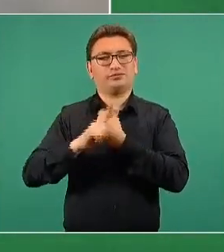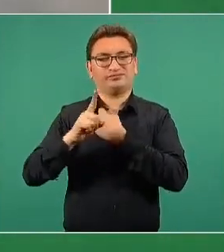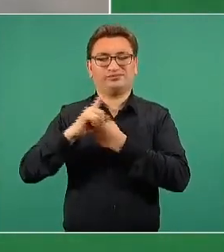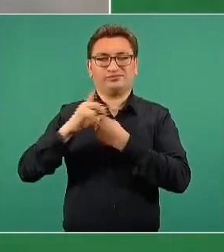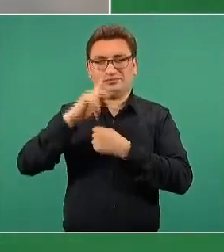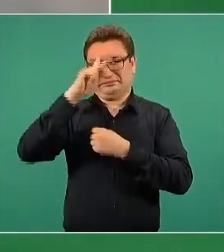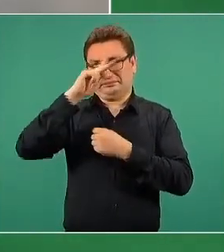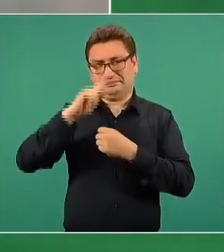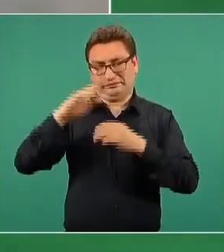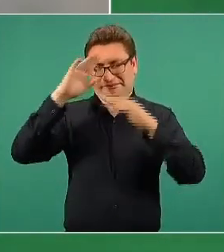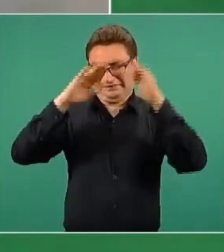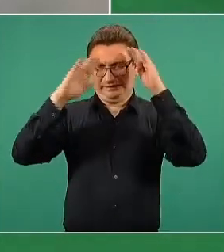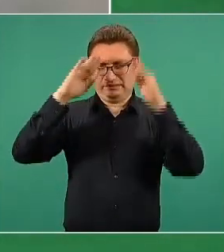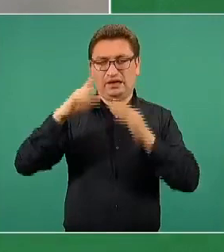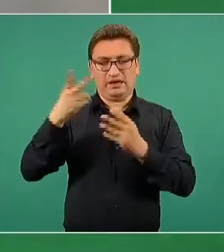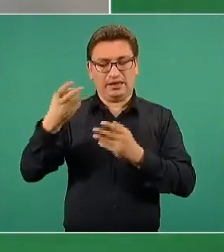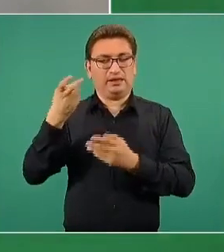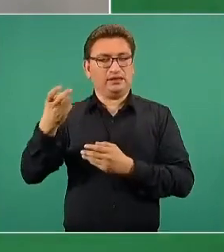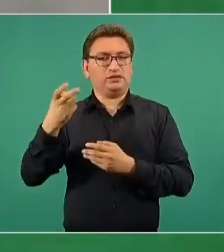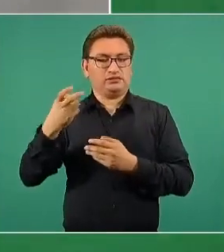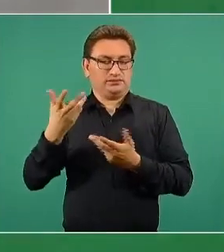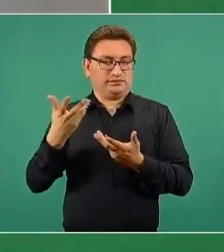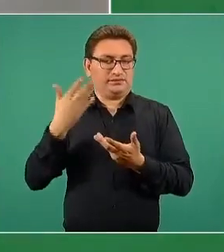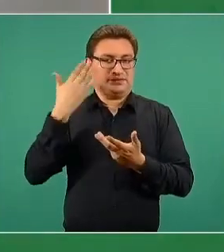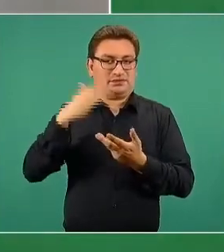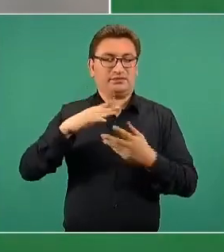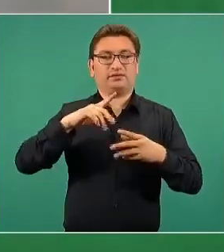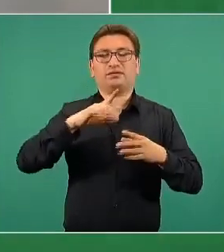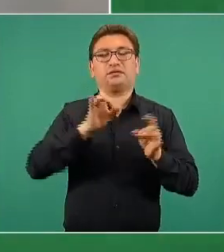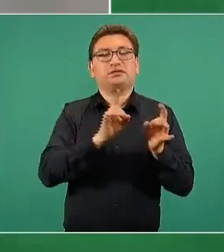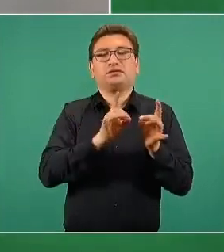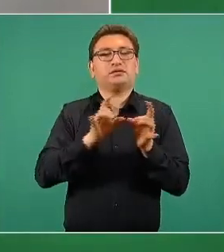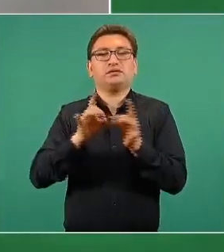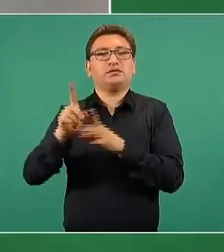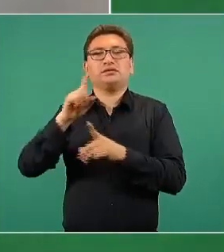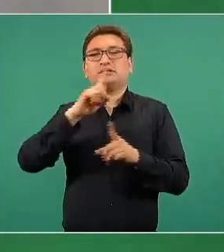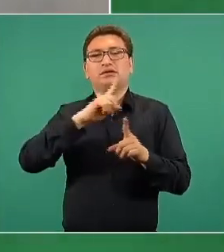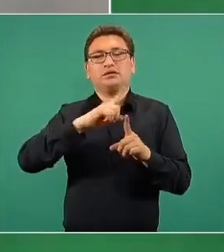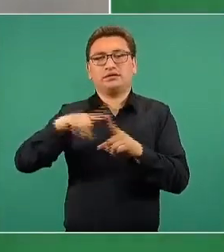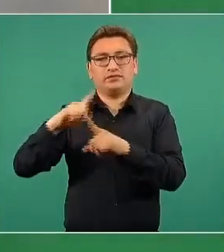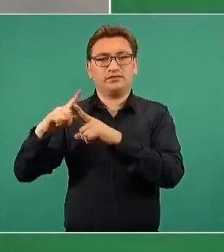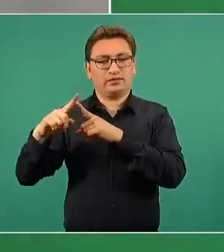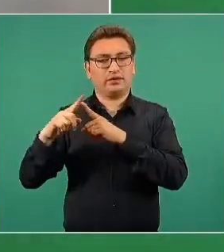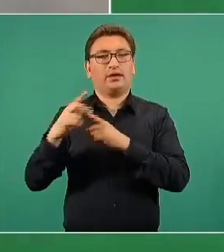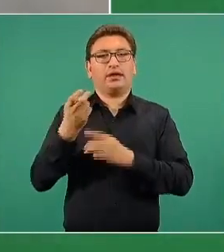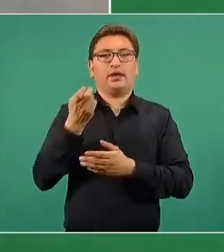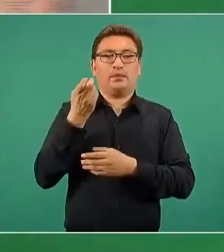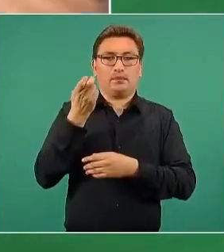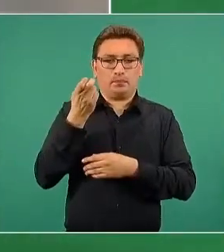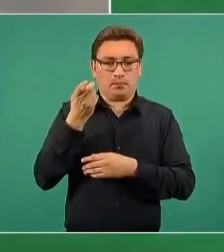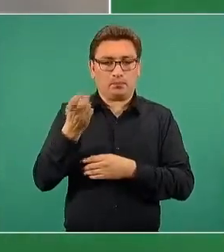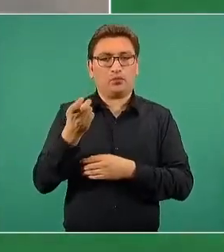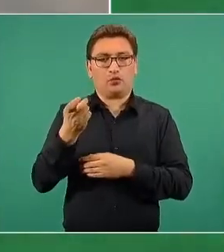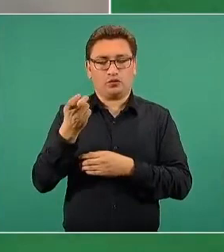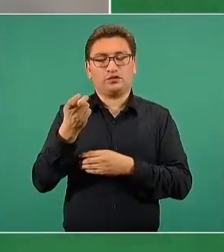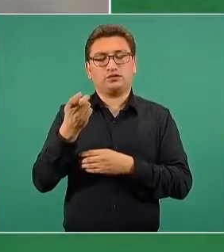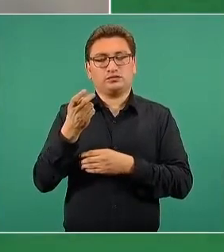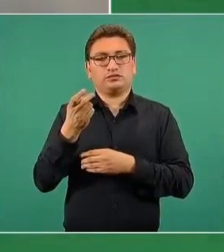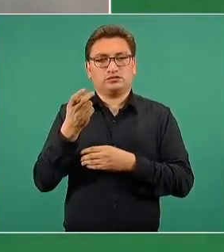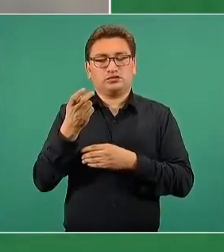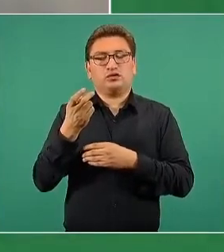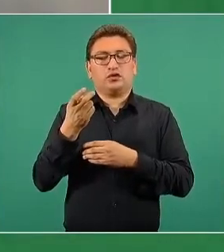está afectando. Entonces, son diferentes las circunstancias que pudieran afectar o